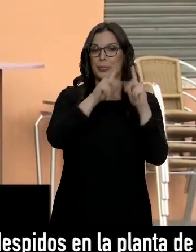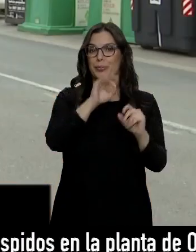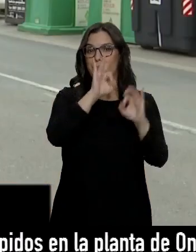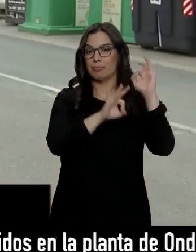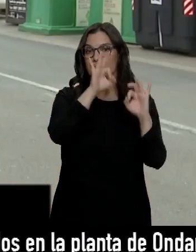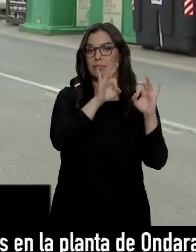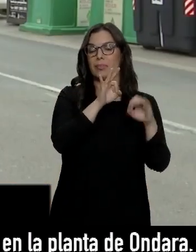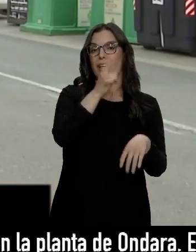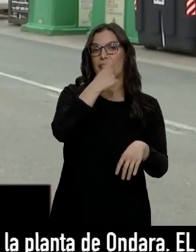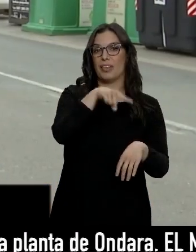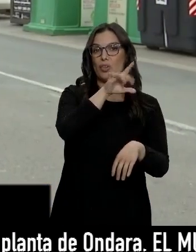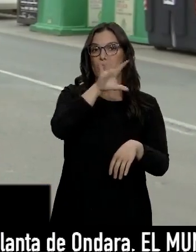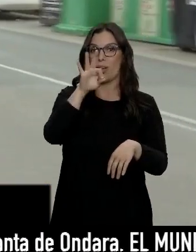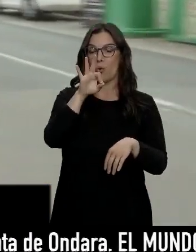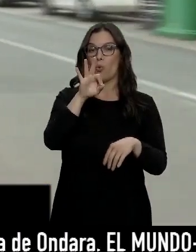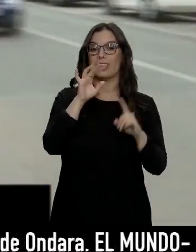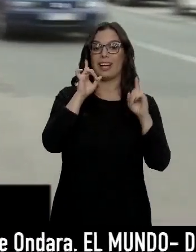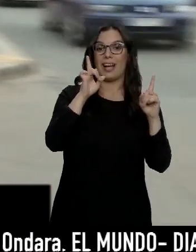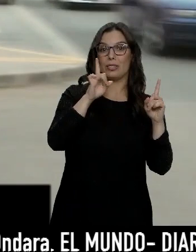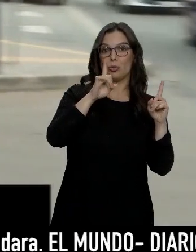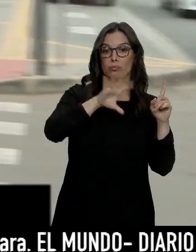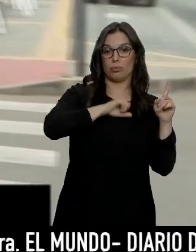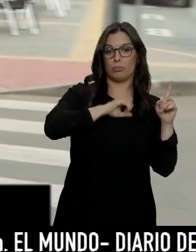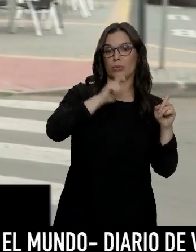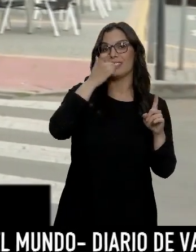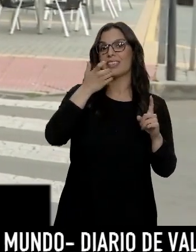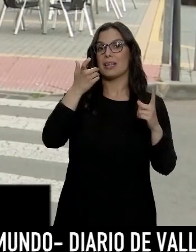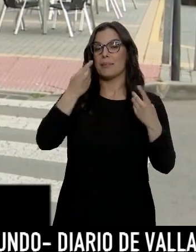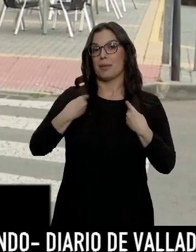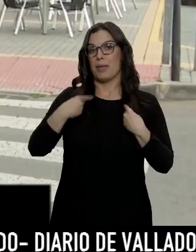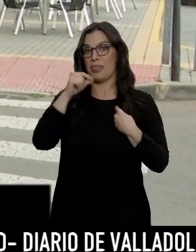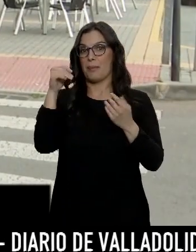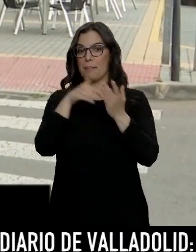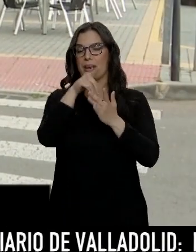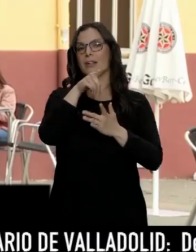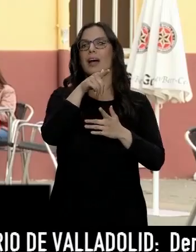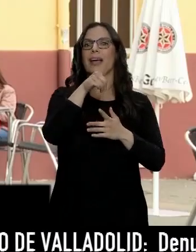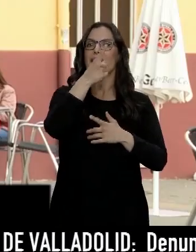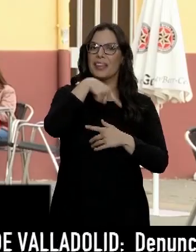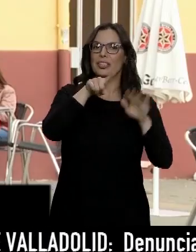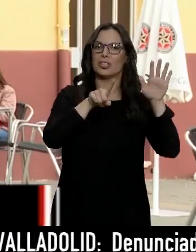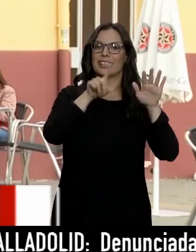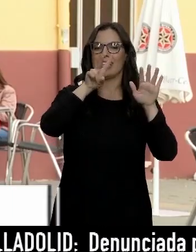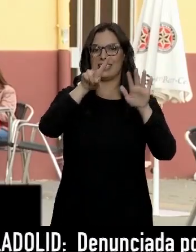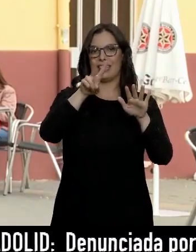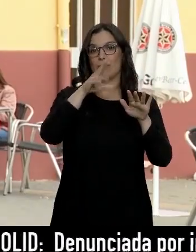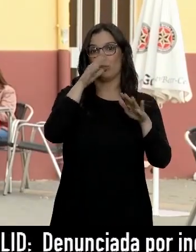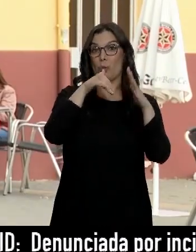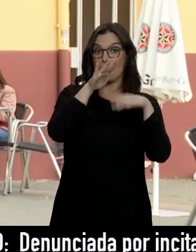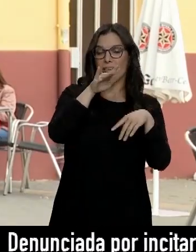que supera los 150 casos por cada 100.000 habitantes. La incidencia allí es de 167